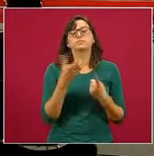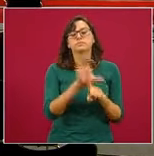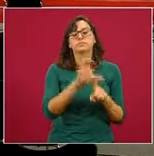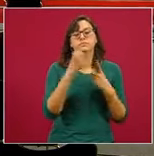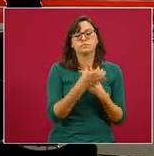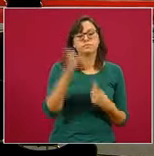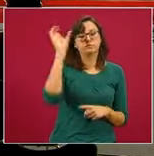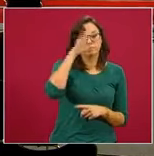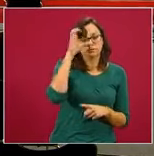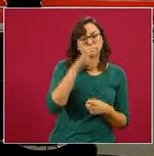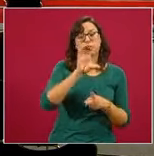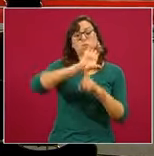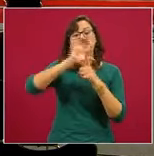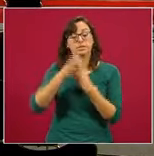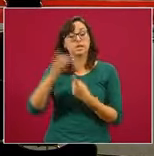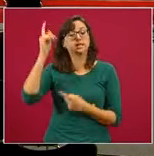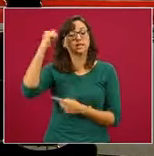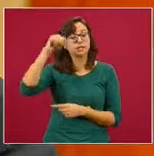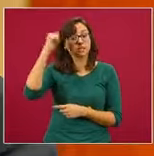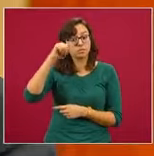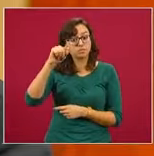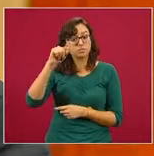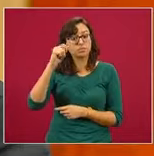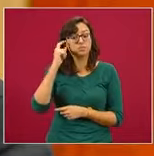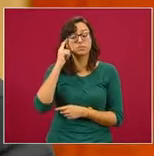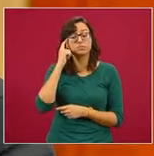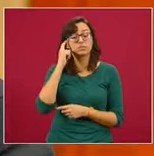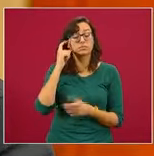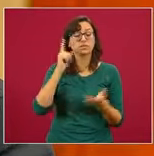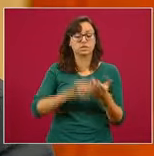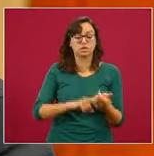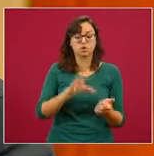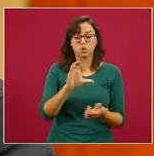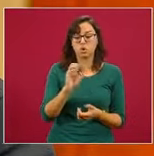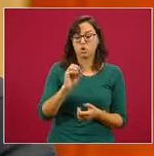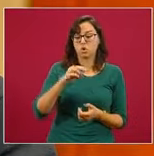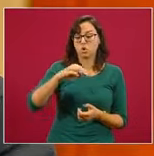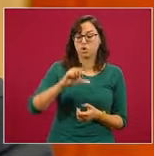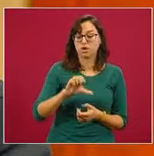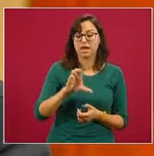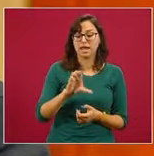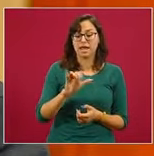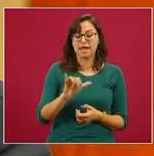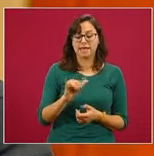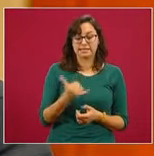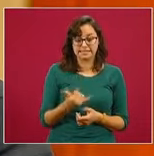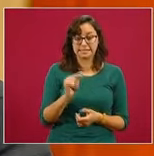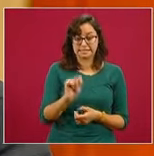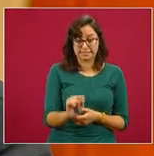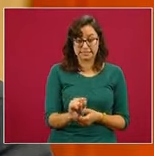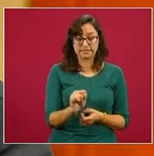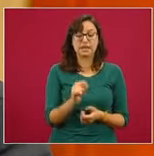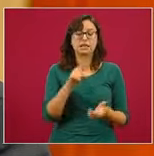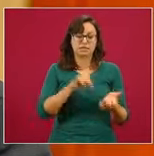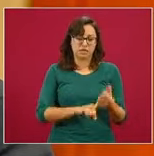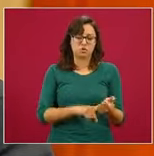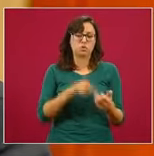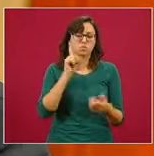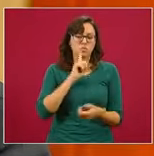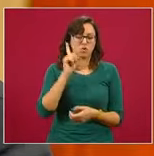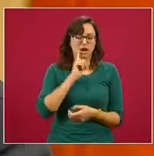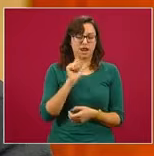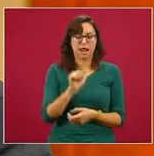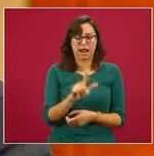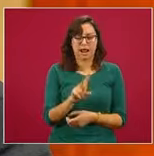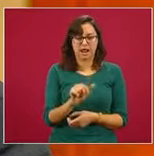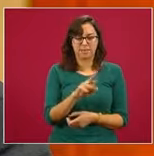comité técnico que ha integrado CONACYT, y agradecemos a la doctora Álvarez Builla, en el que participan personas